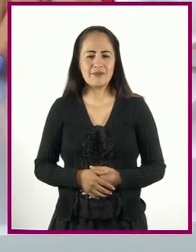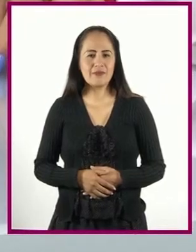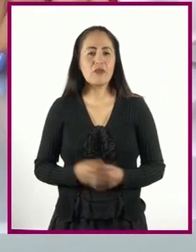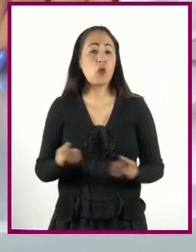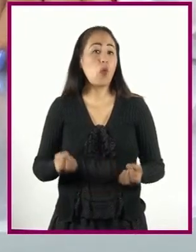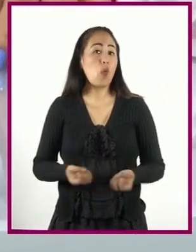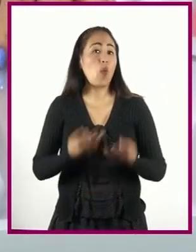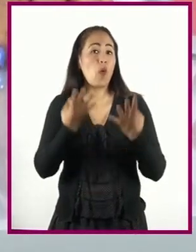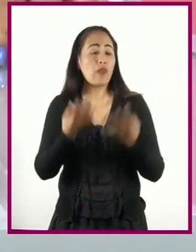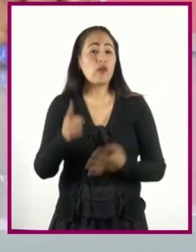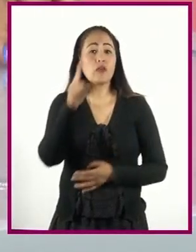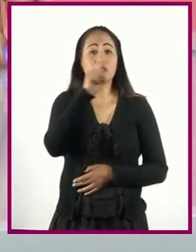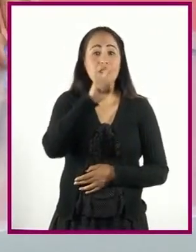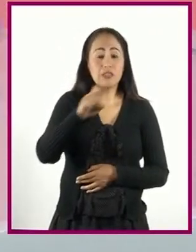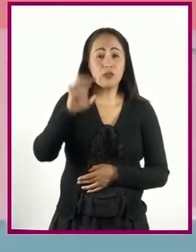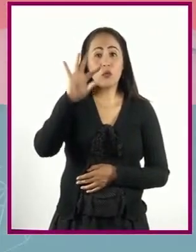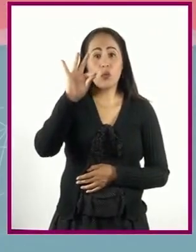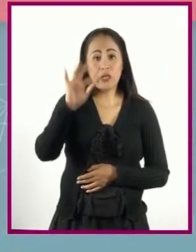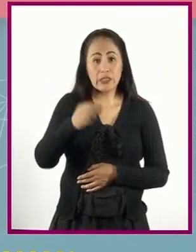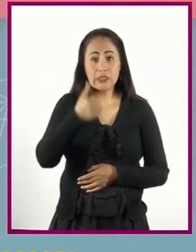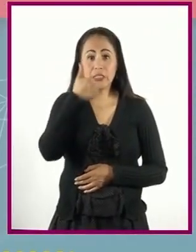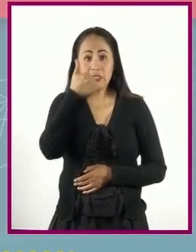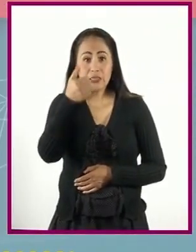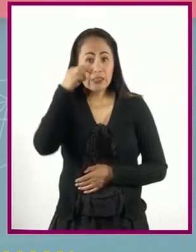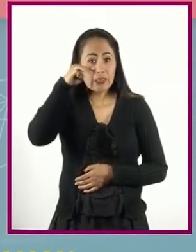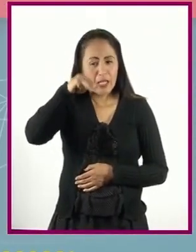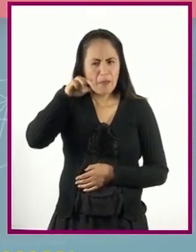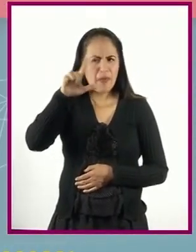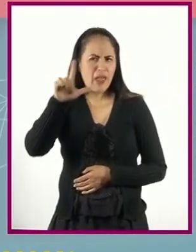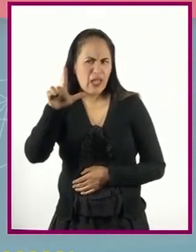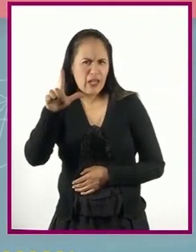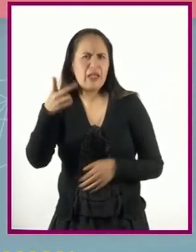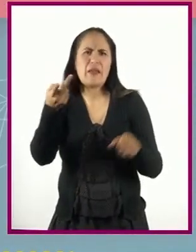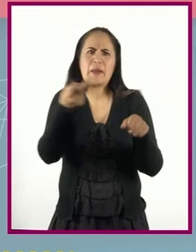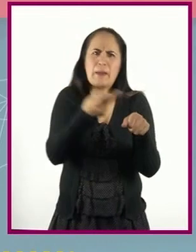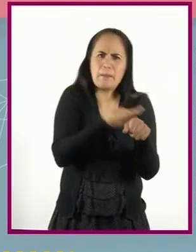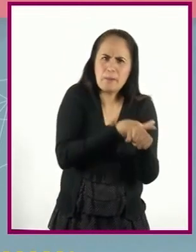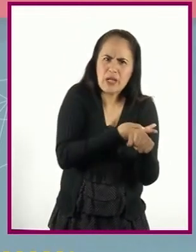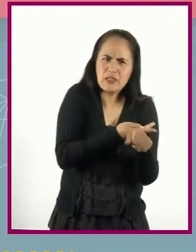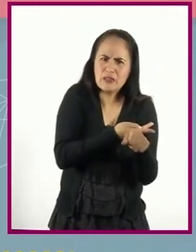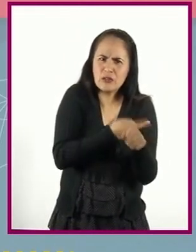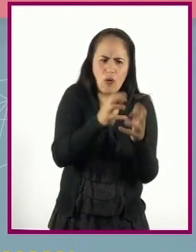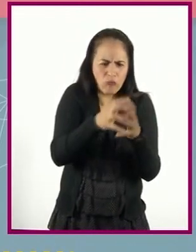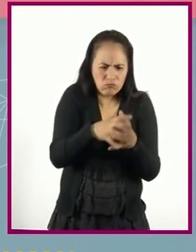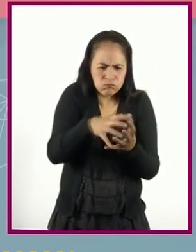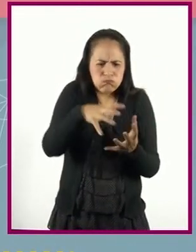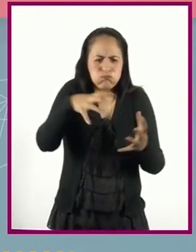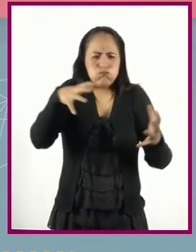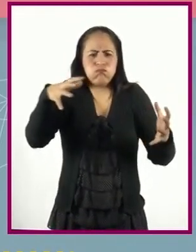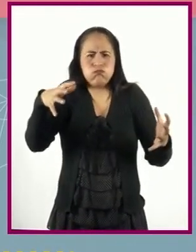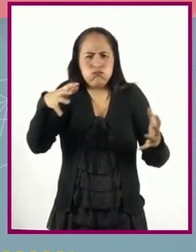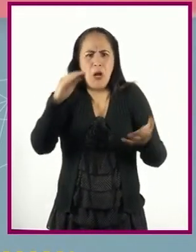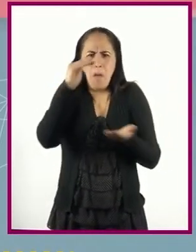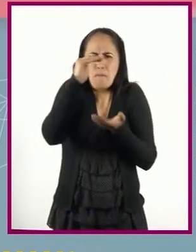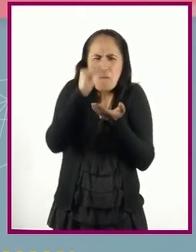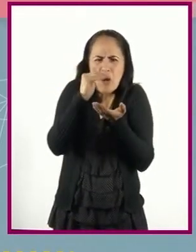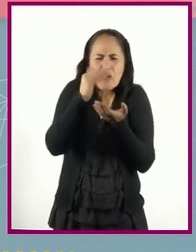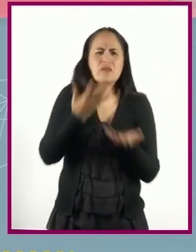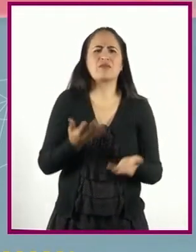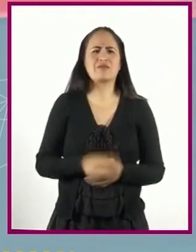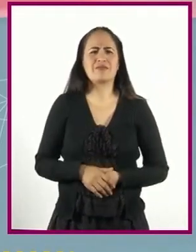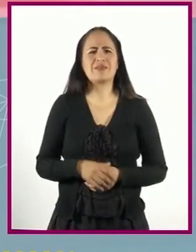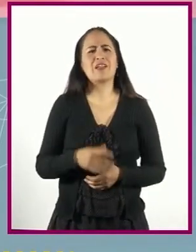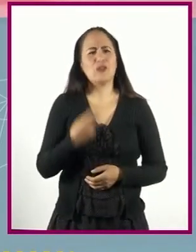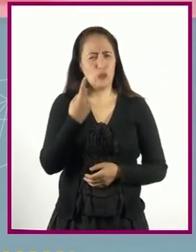Son 146 mililitros. ¿Qué sucedió? ¿Por qué el volumen total es menor? ¿Fue correcta